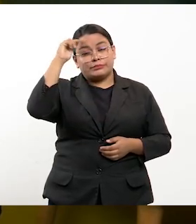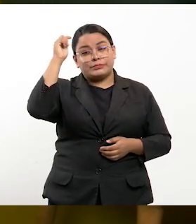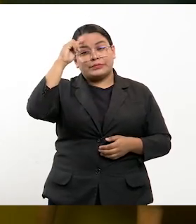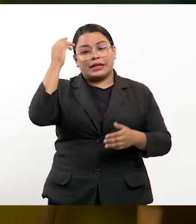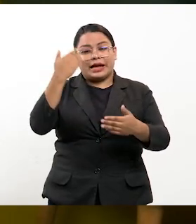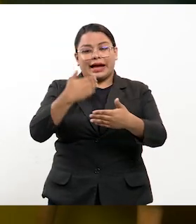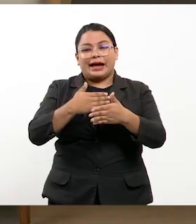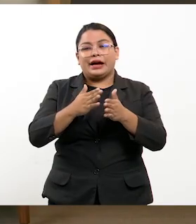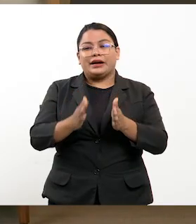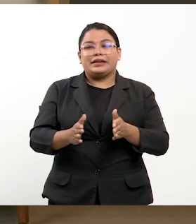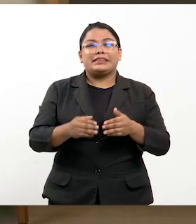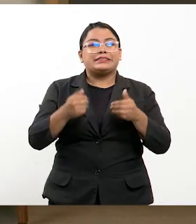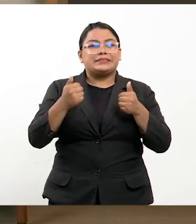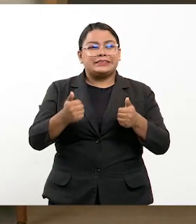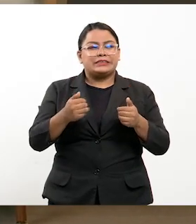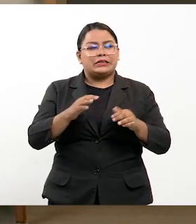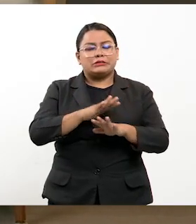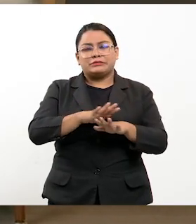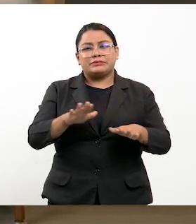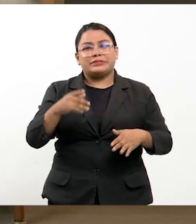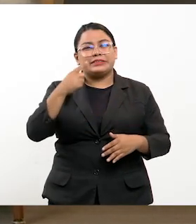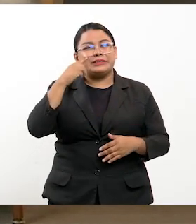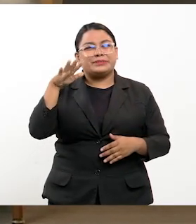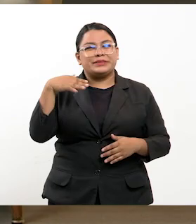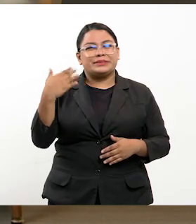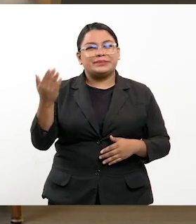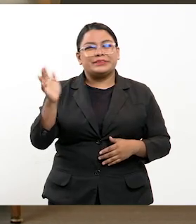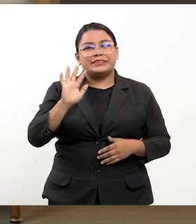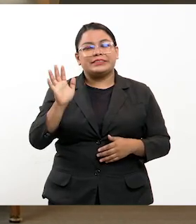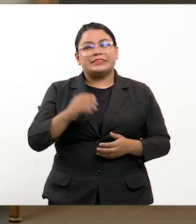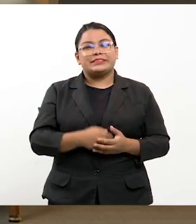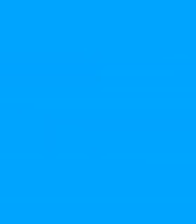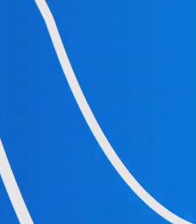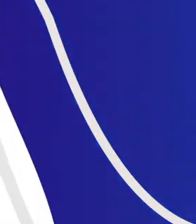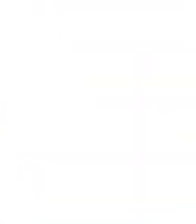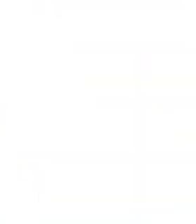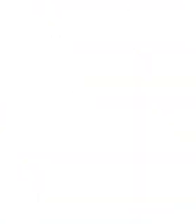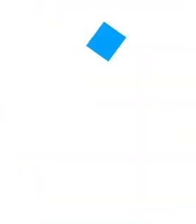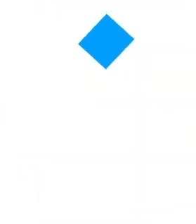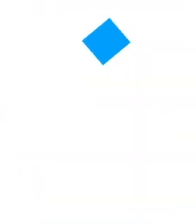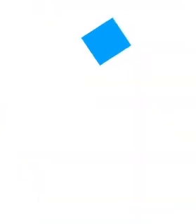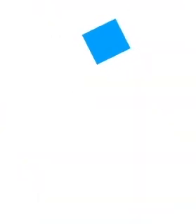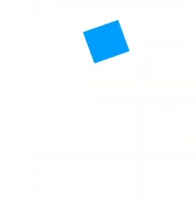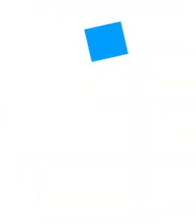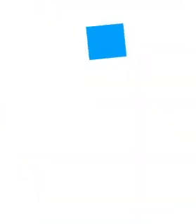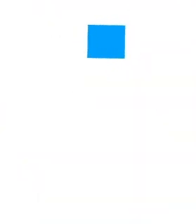en el aula. Bueno, esto ha sido todo. Nos vemos en la próxima. Adiós.